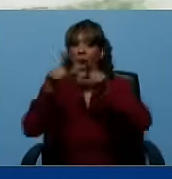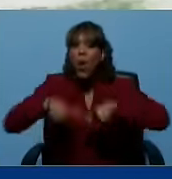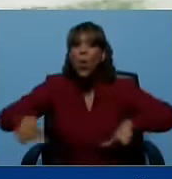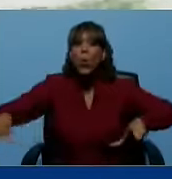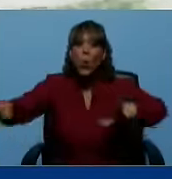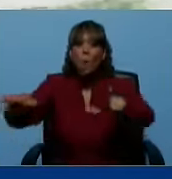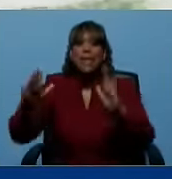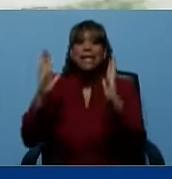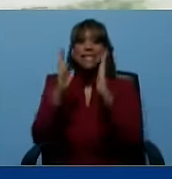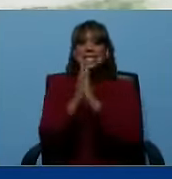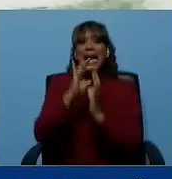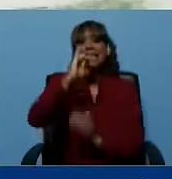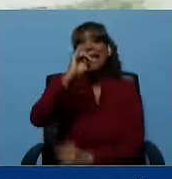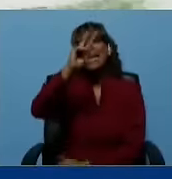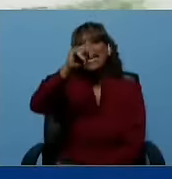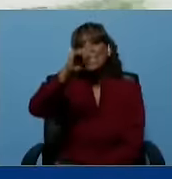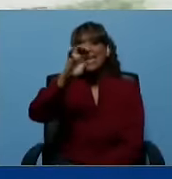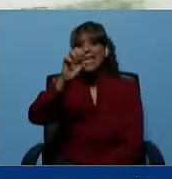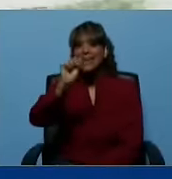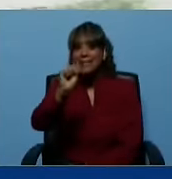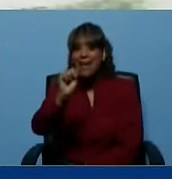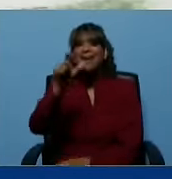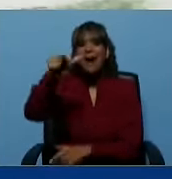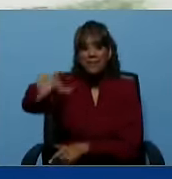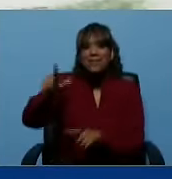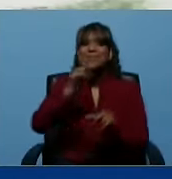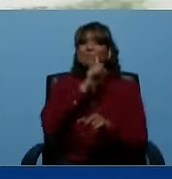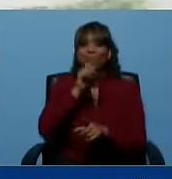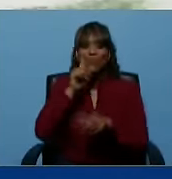llamada Santa Inés, casi que Rosa Inés.